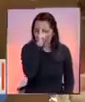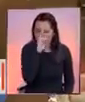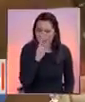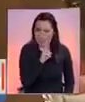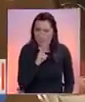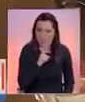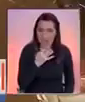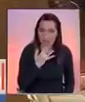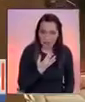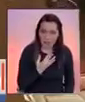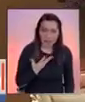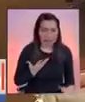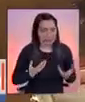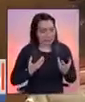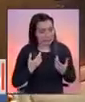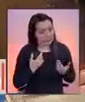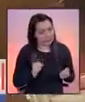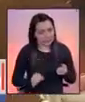es complicada.